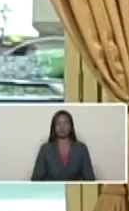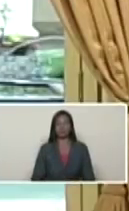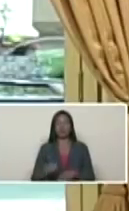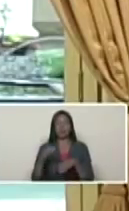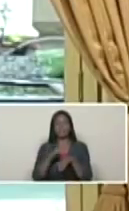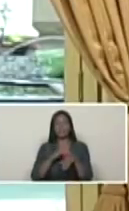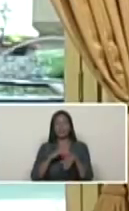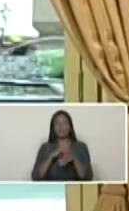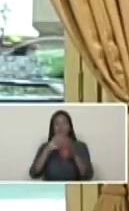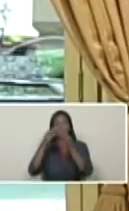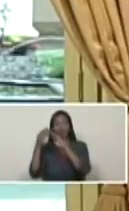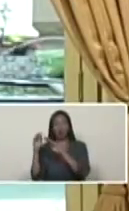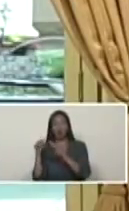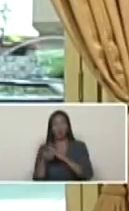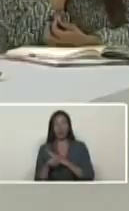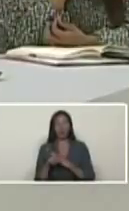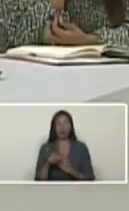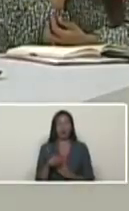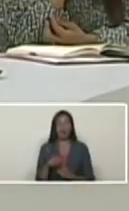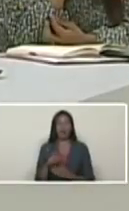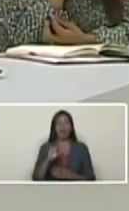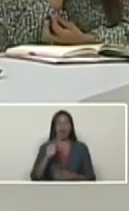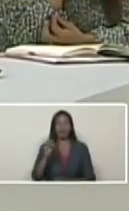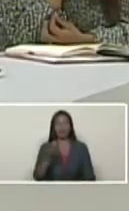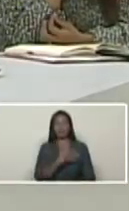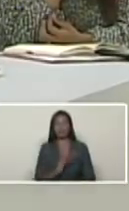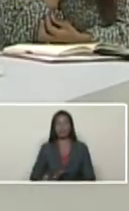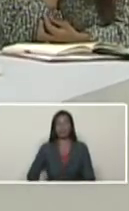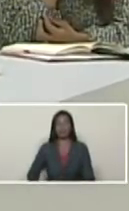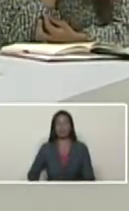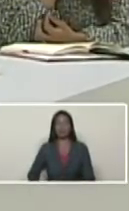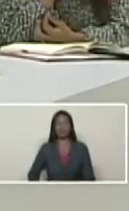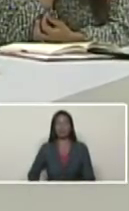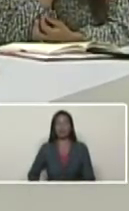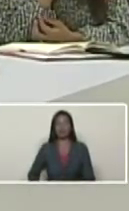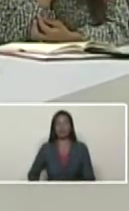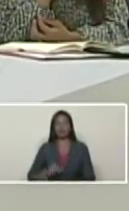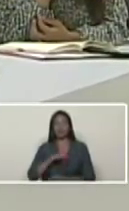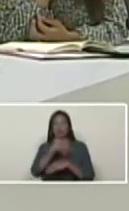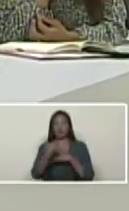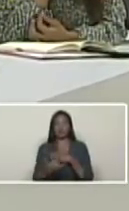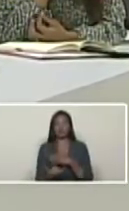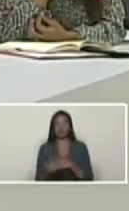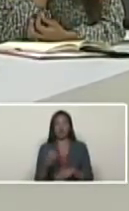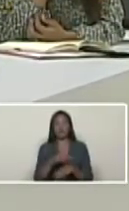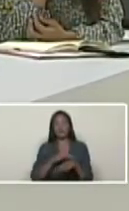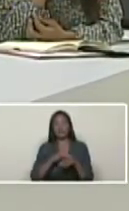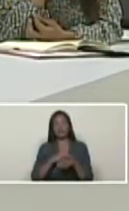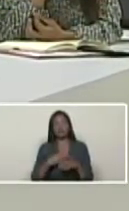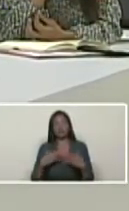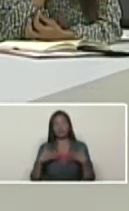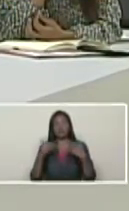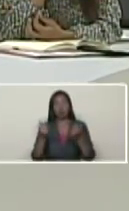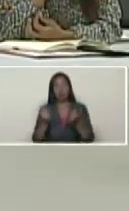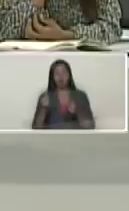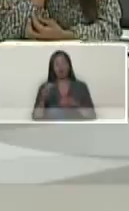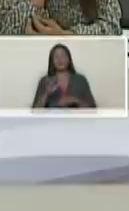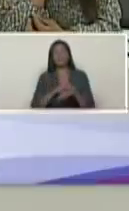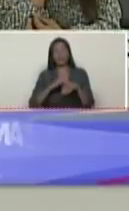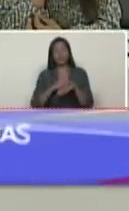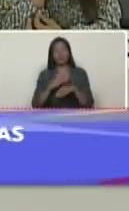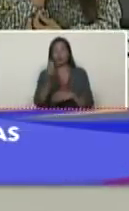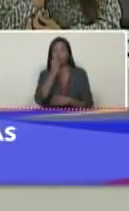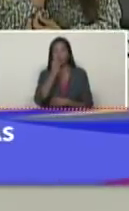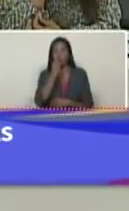Blanca Ecao, el vicepresidente de Planificación, el ministro de Salud, el ministro de Alimentación, la presidenta del